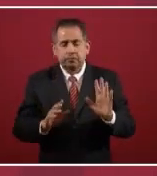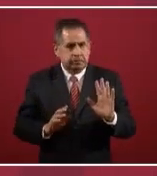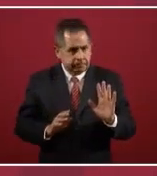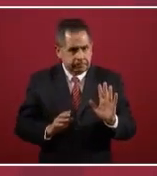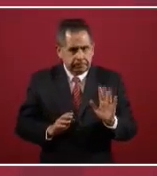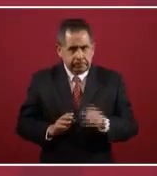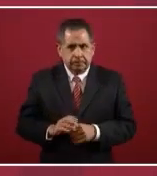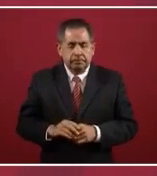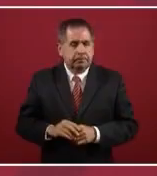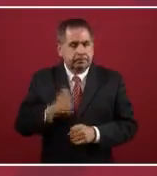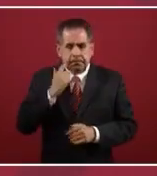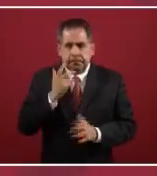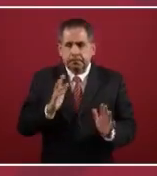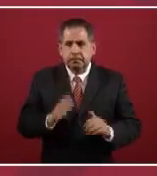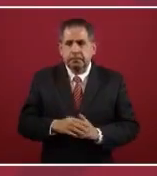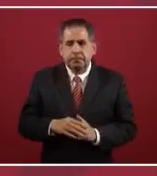queremos